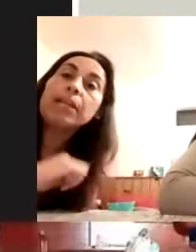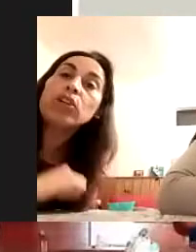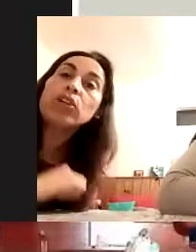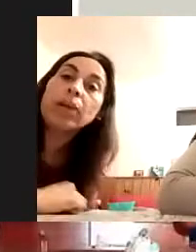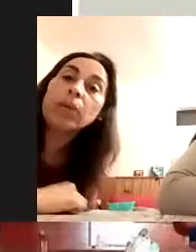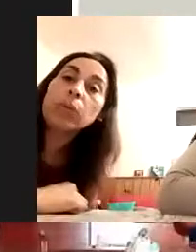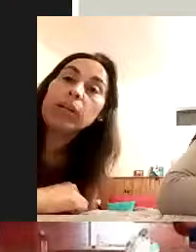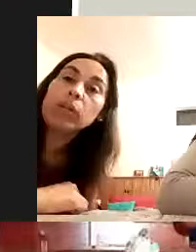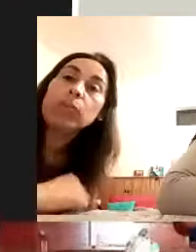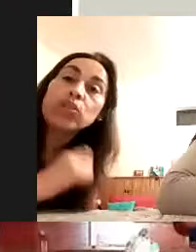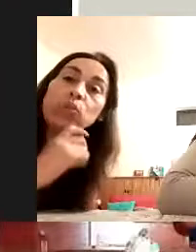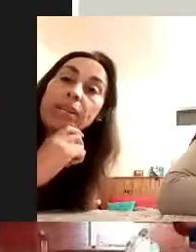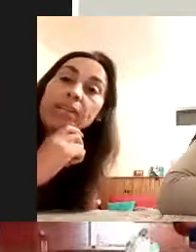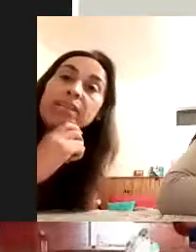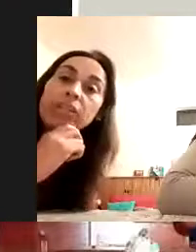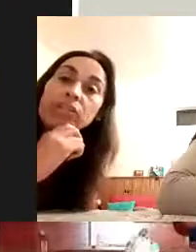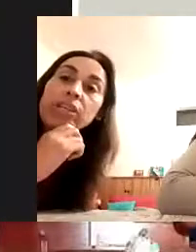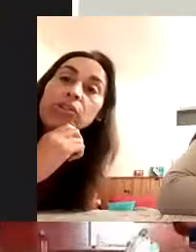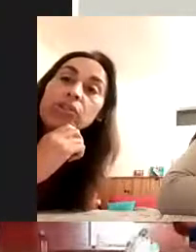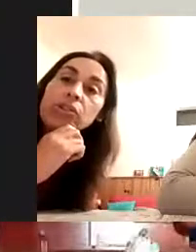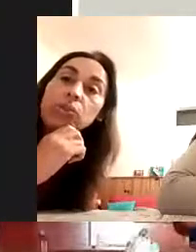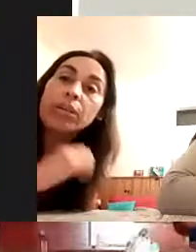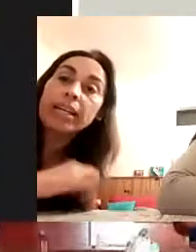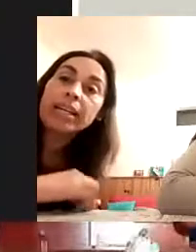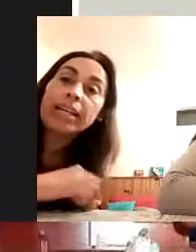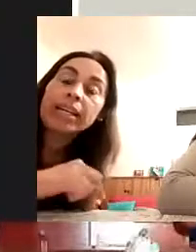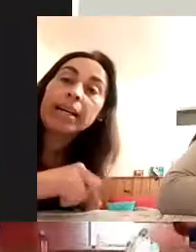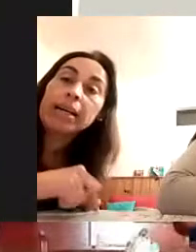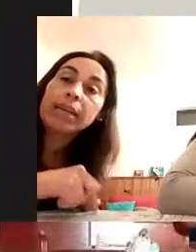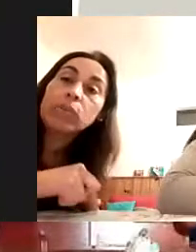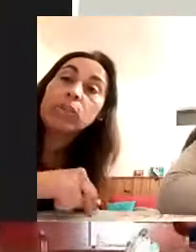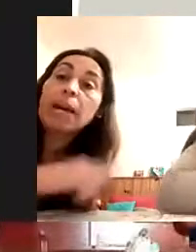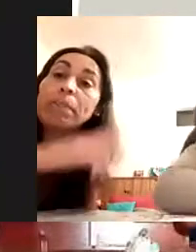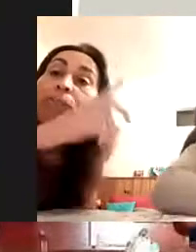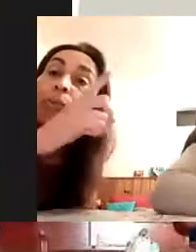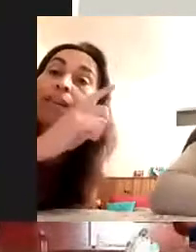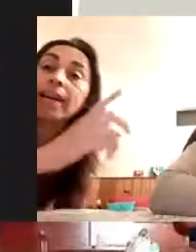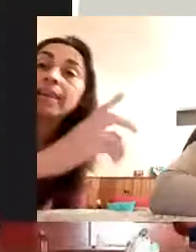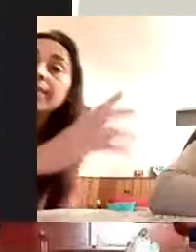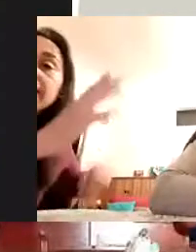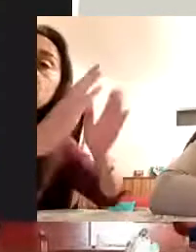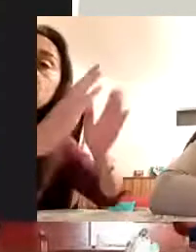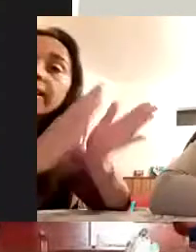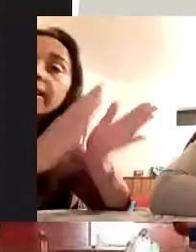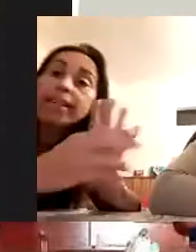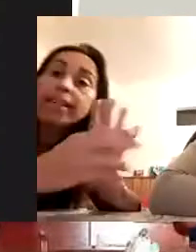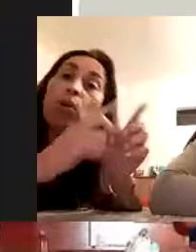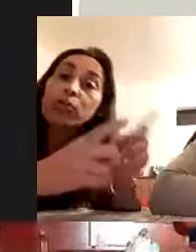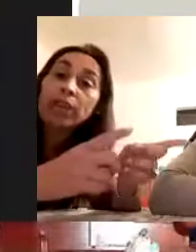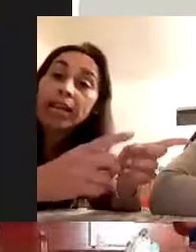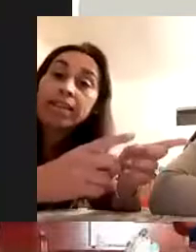Sabés que no me acuerdo, porque yo estuve en ese congreso, de hecho, estuve en la parte sobre, capaz fue una de las charlas que